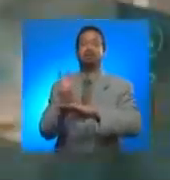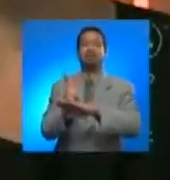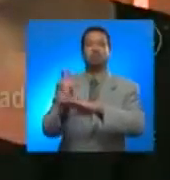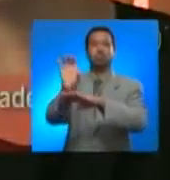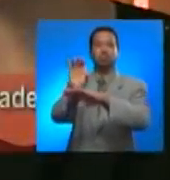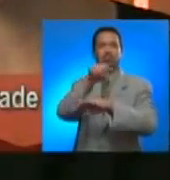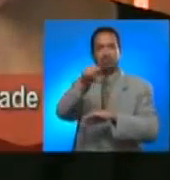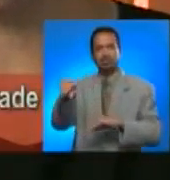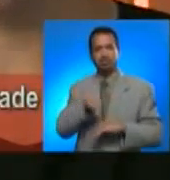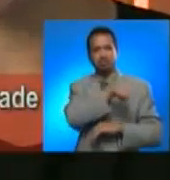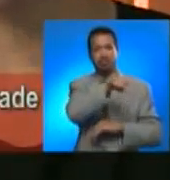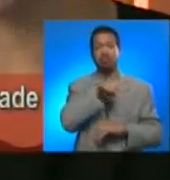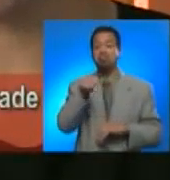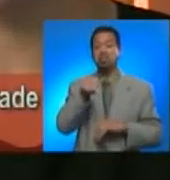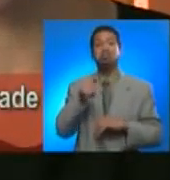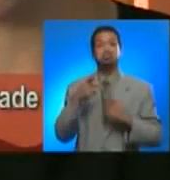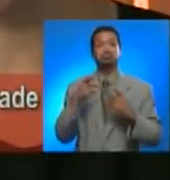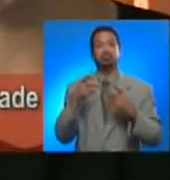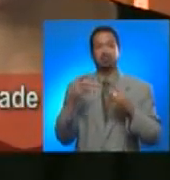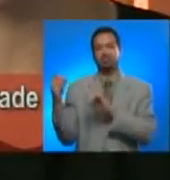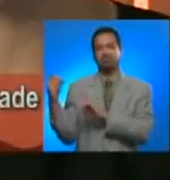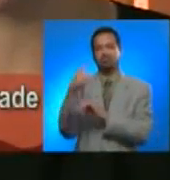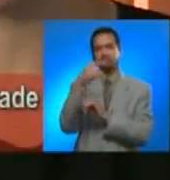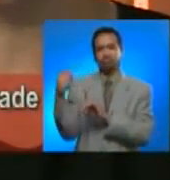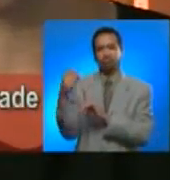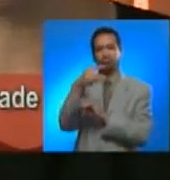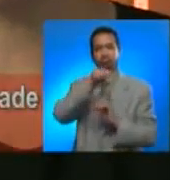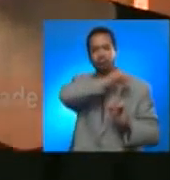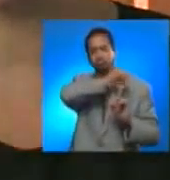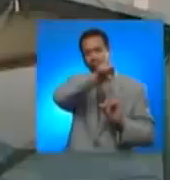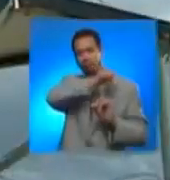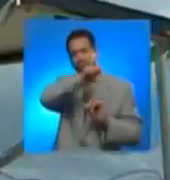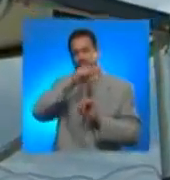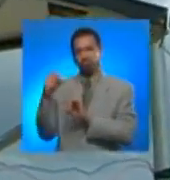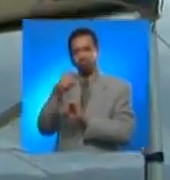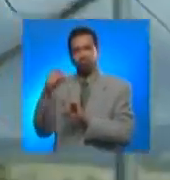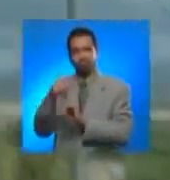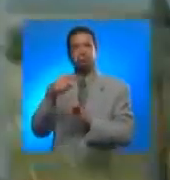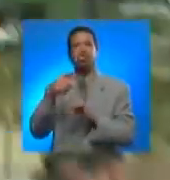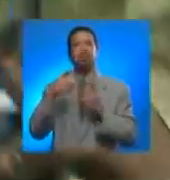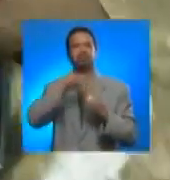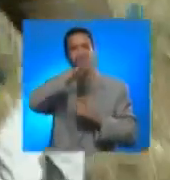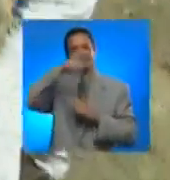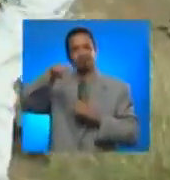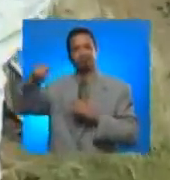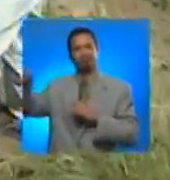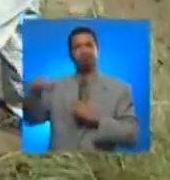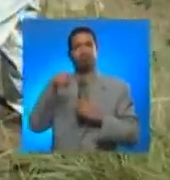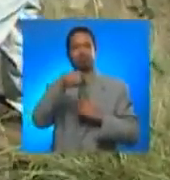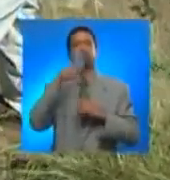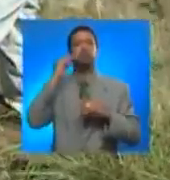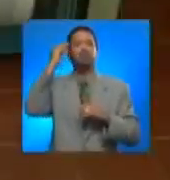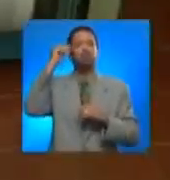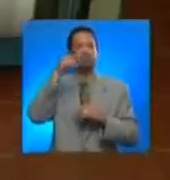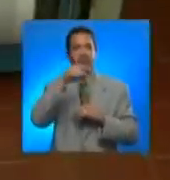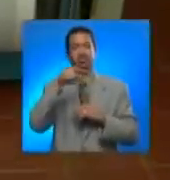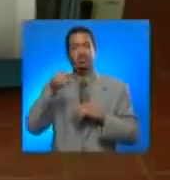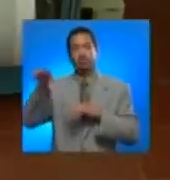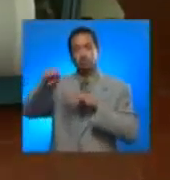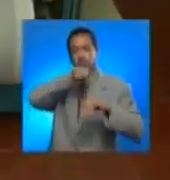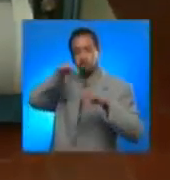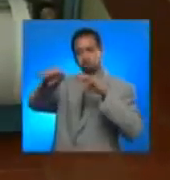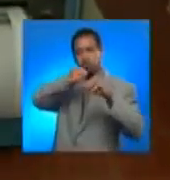es la institución responsable para la detección, análisis, localización y divulgación de información sobre la sismicidad. Para estos